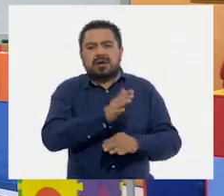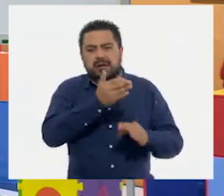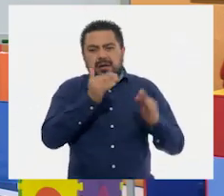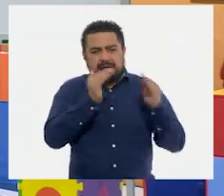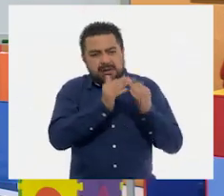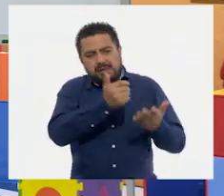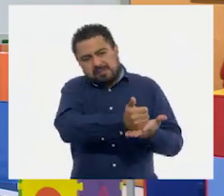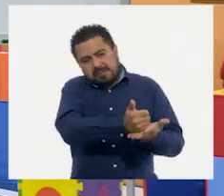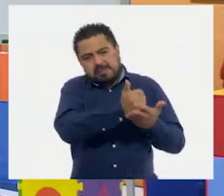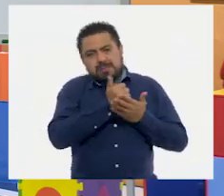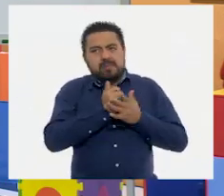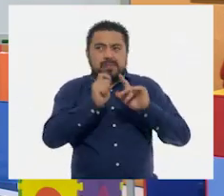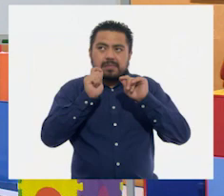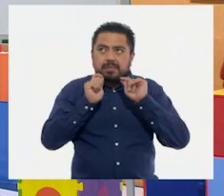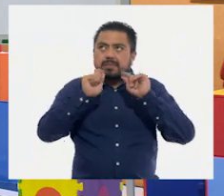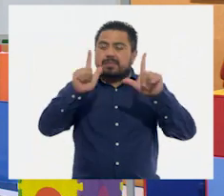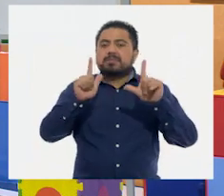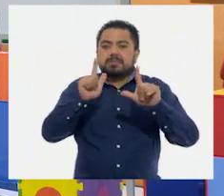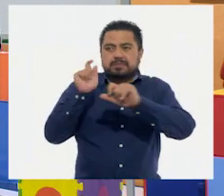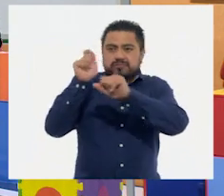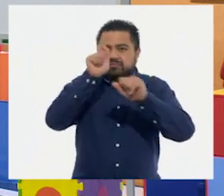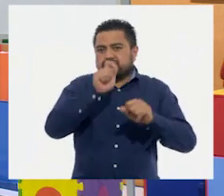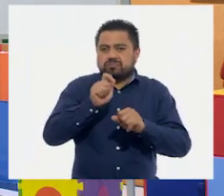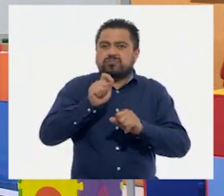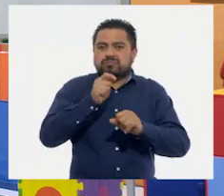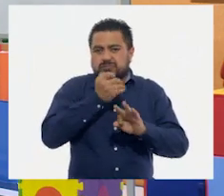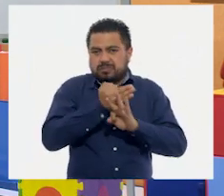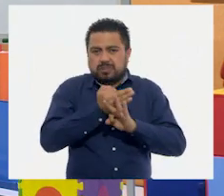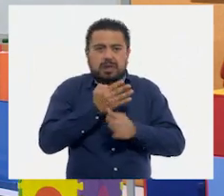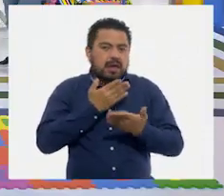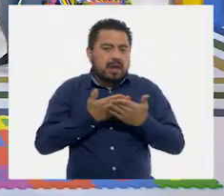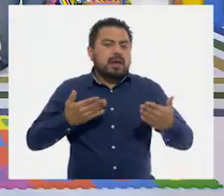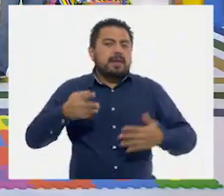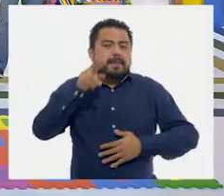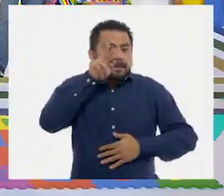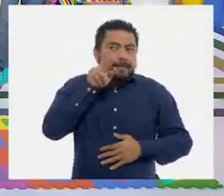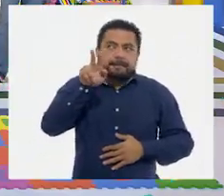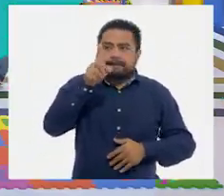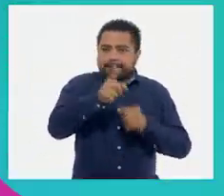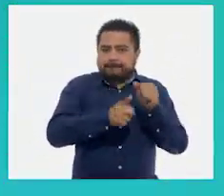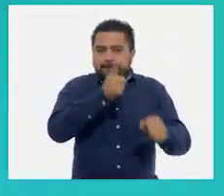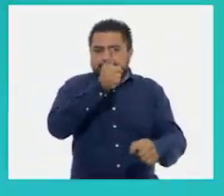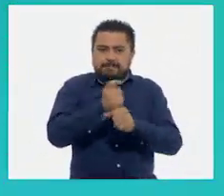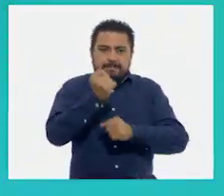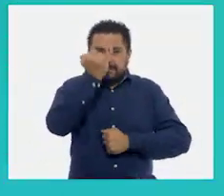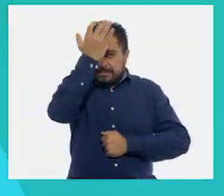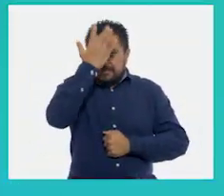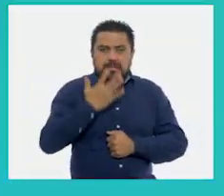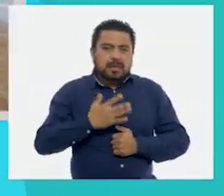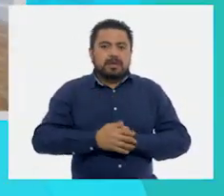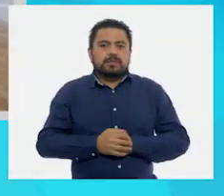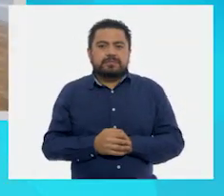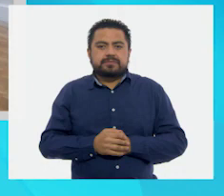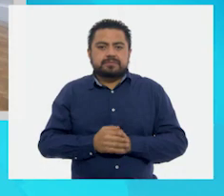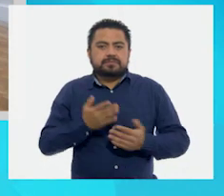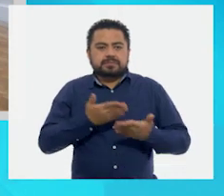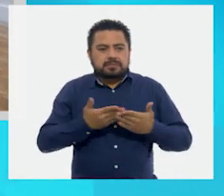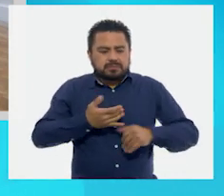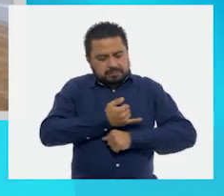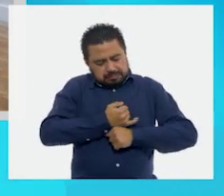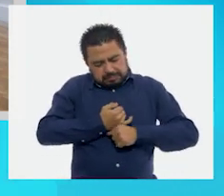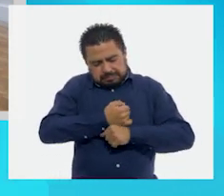a despertar a estas estatuas, a estas esculturas. Veamos. Vamos a poner la primera imagen. Ajá. Y